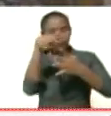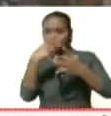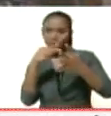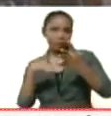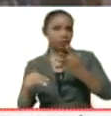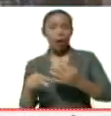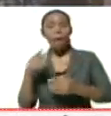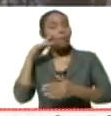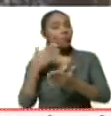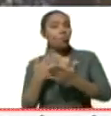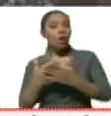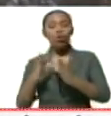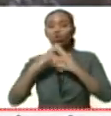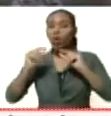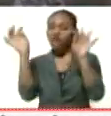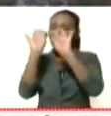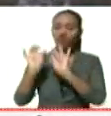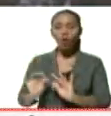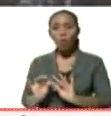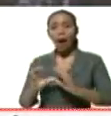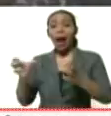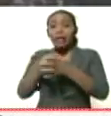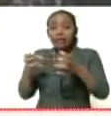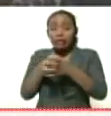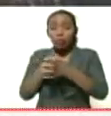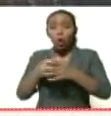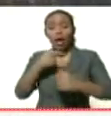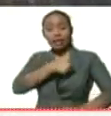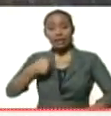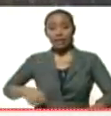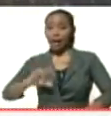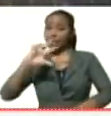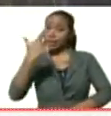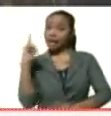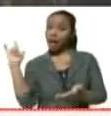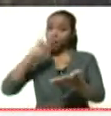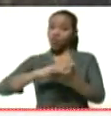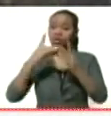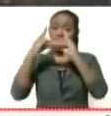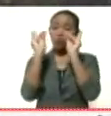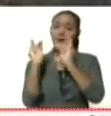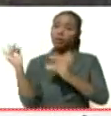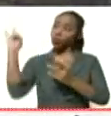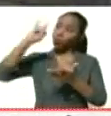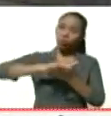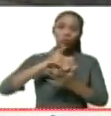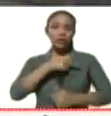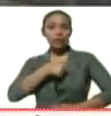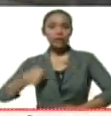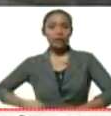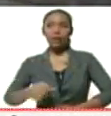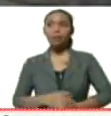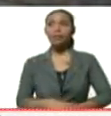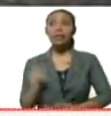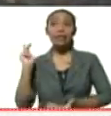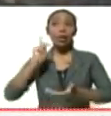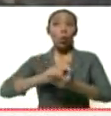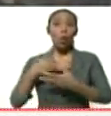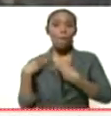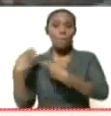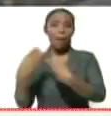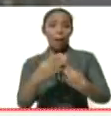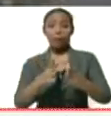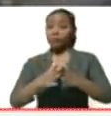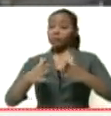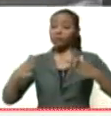Llegaron pruebas de todo tipo, equipo de la China, tercer avión del puente aéreo con China. Llegó una donación